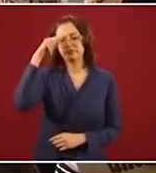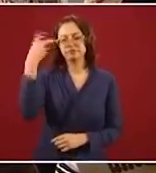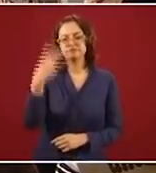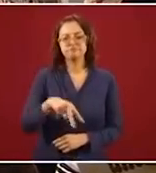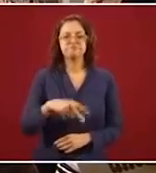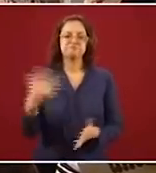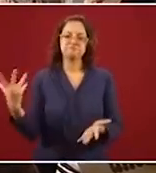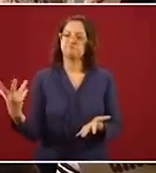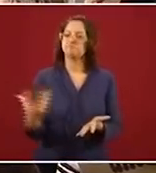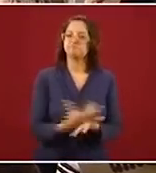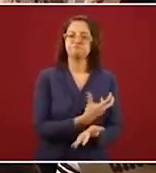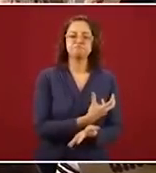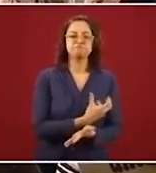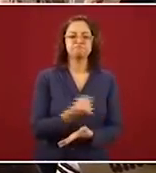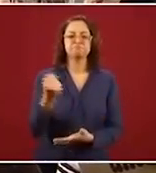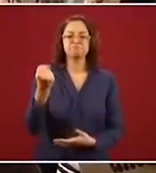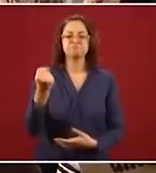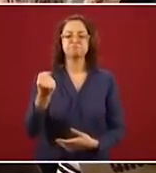ganado?